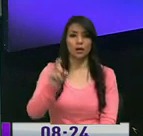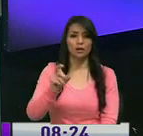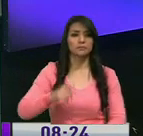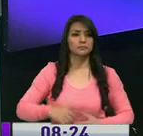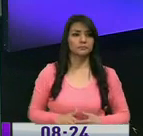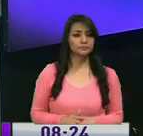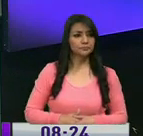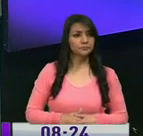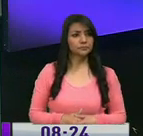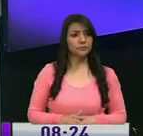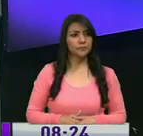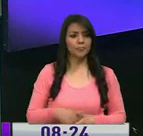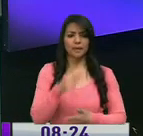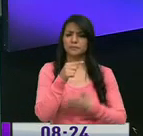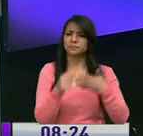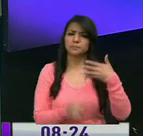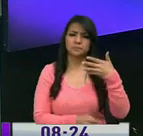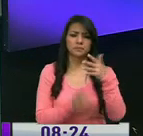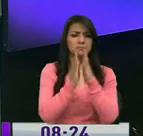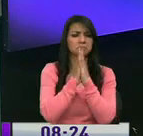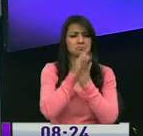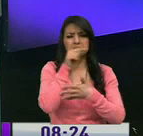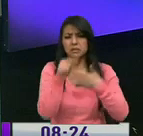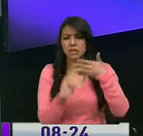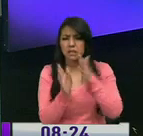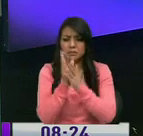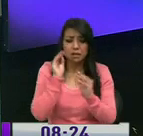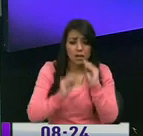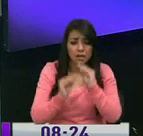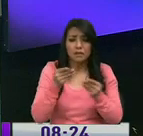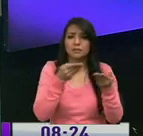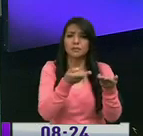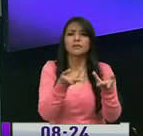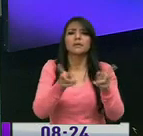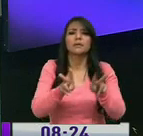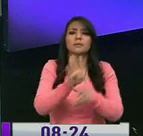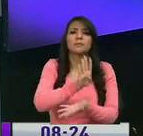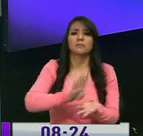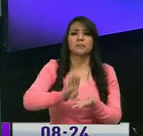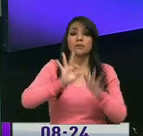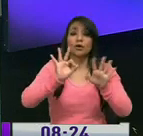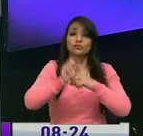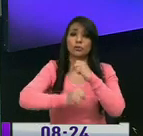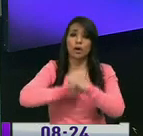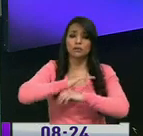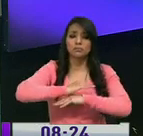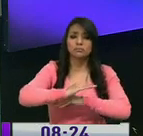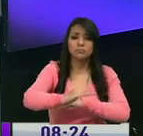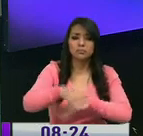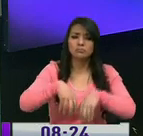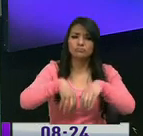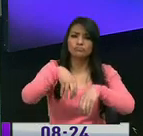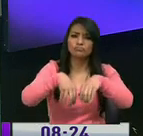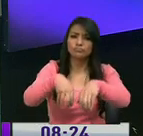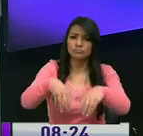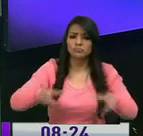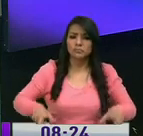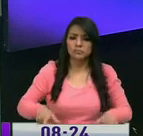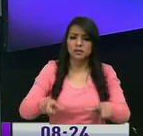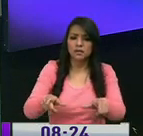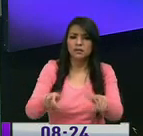cantidad de petitorios que estamos guardando, este barrio, 8 años para que les pavimenten, 8 años para que les den